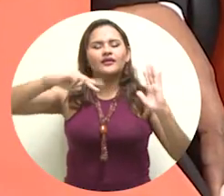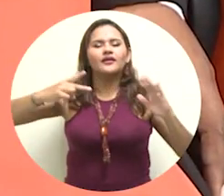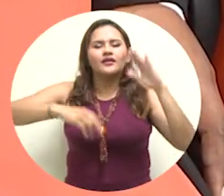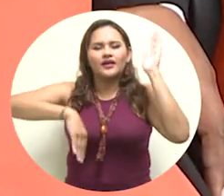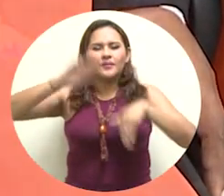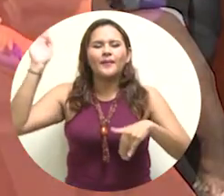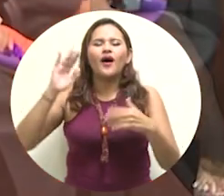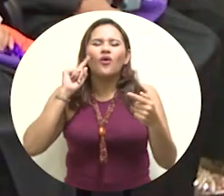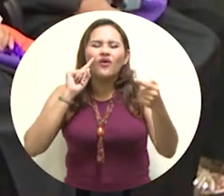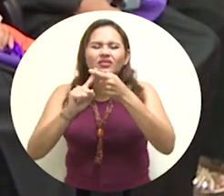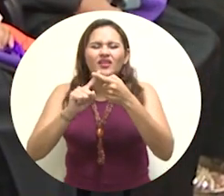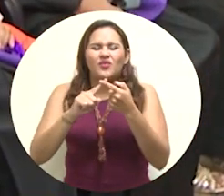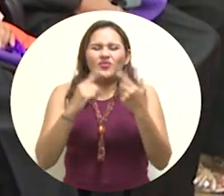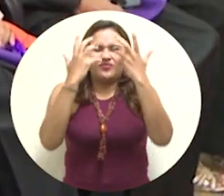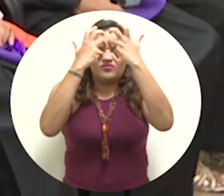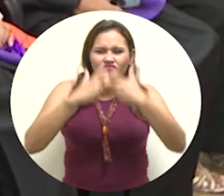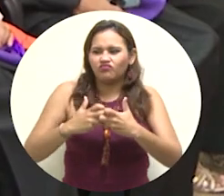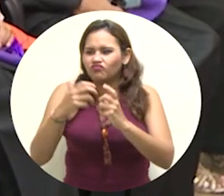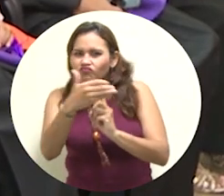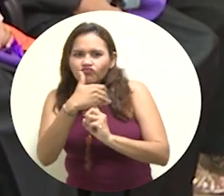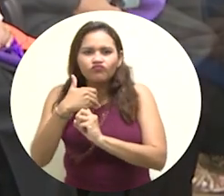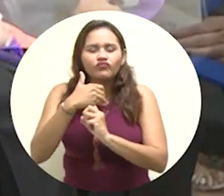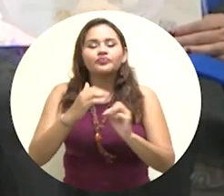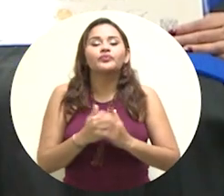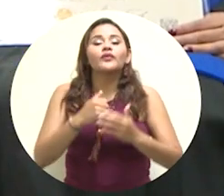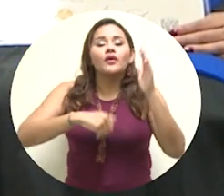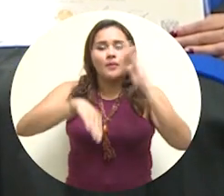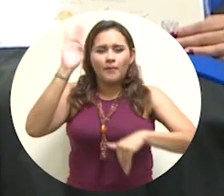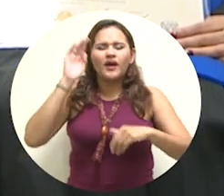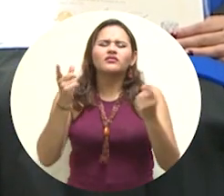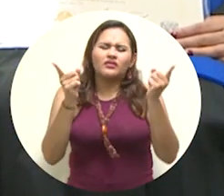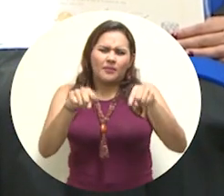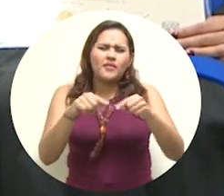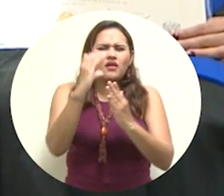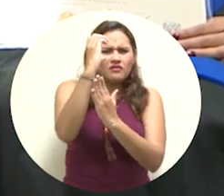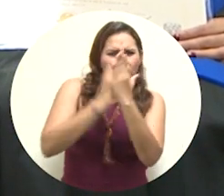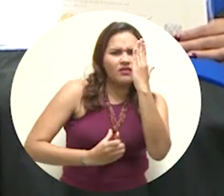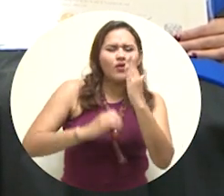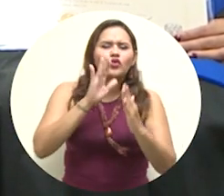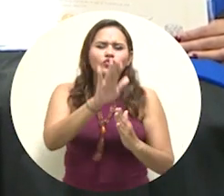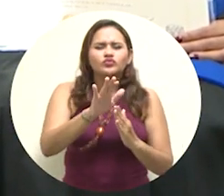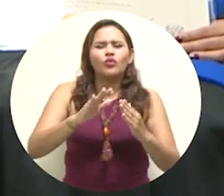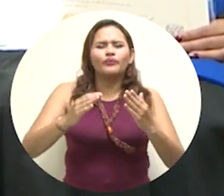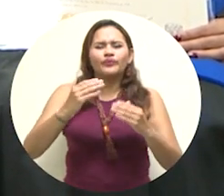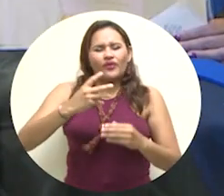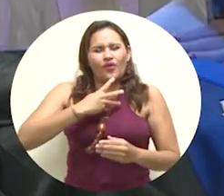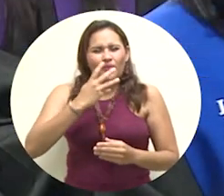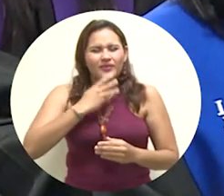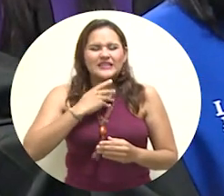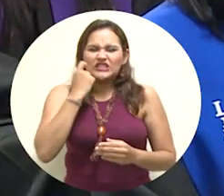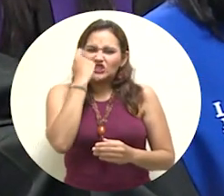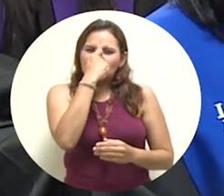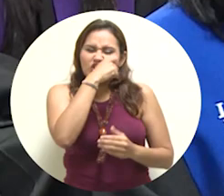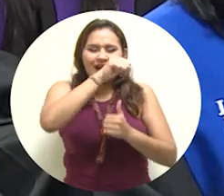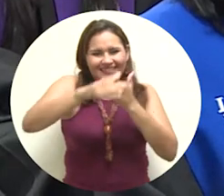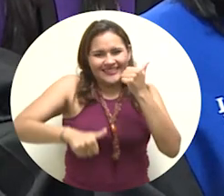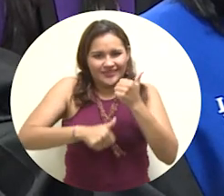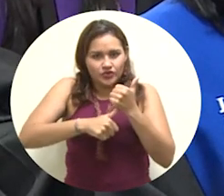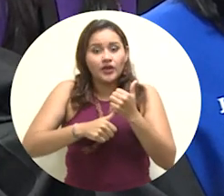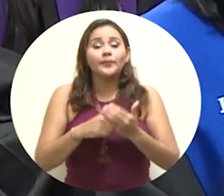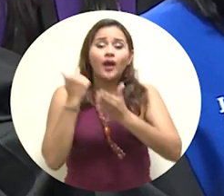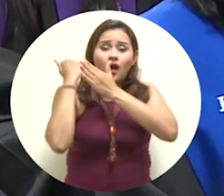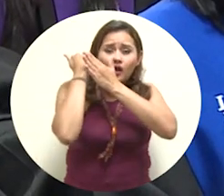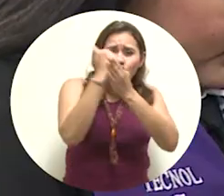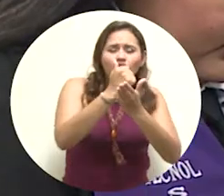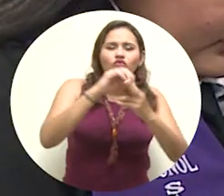en higiene y seguridad industrial. Asimismo, certificados ocupacionales por competencias de auxiliar en salud oral, ayudante